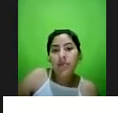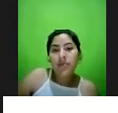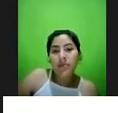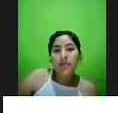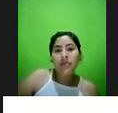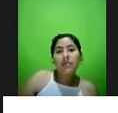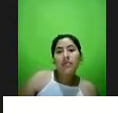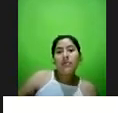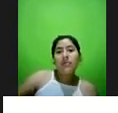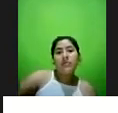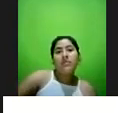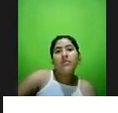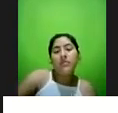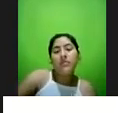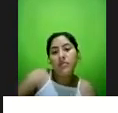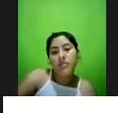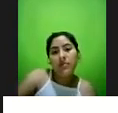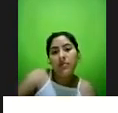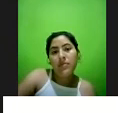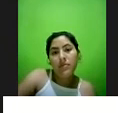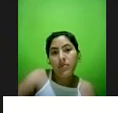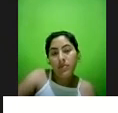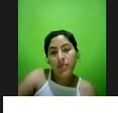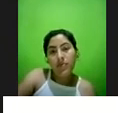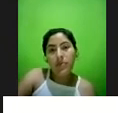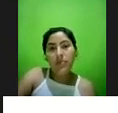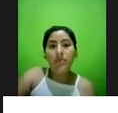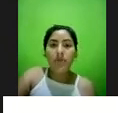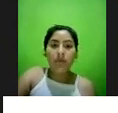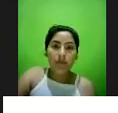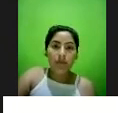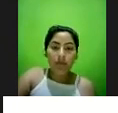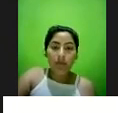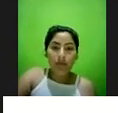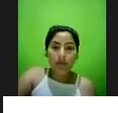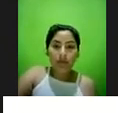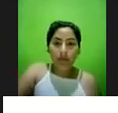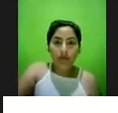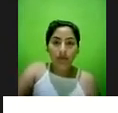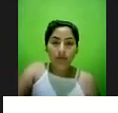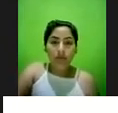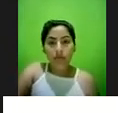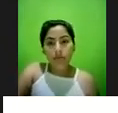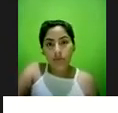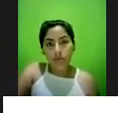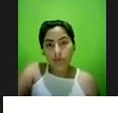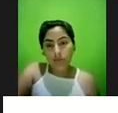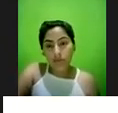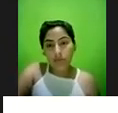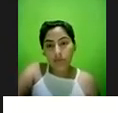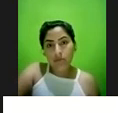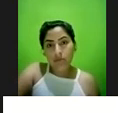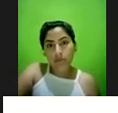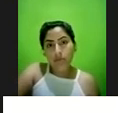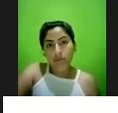Ahí entra lo que es el famoso ciclo de Krebs, que vamos a avanzar en química. gracias a la contracción tenemos movimiento y